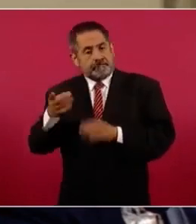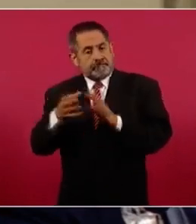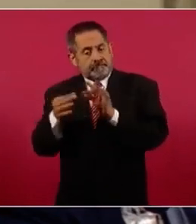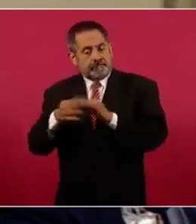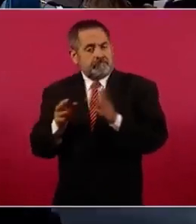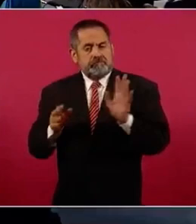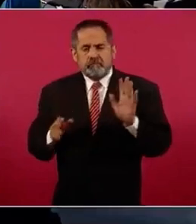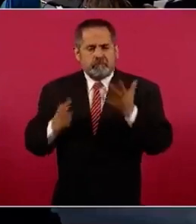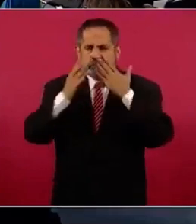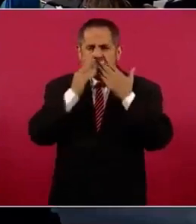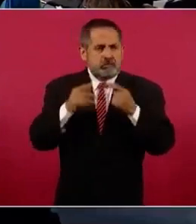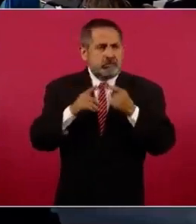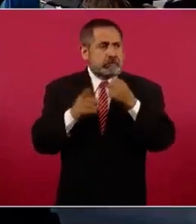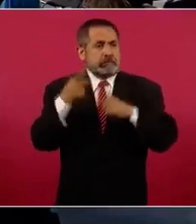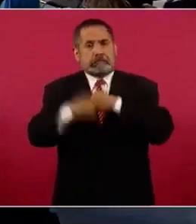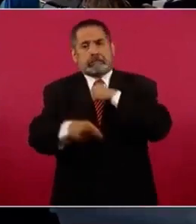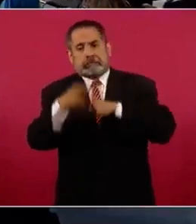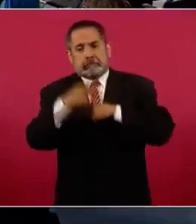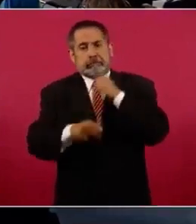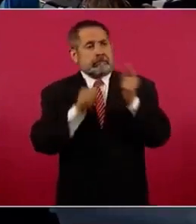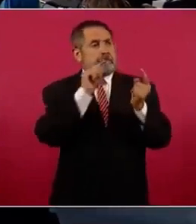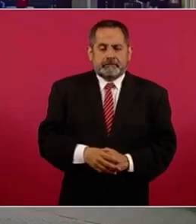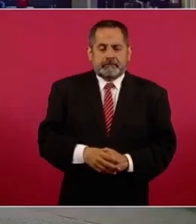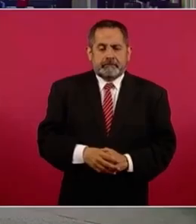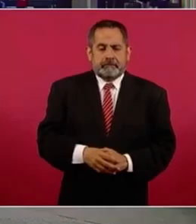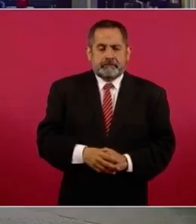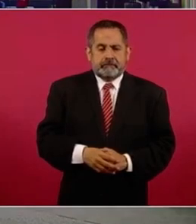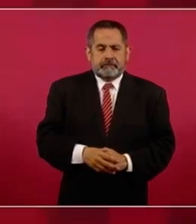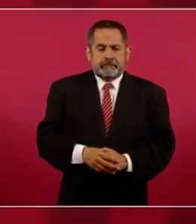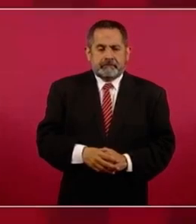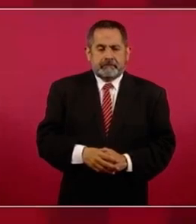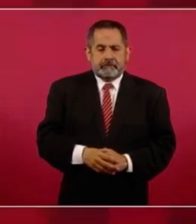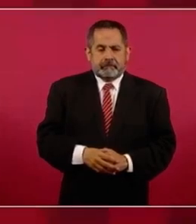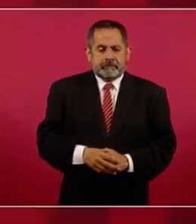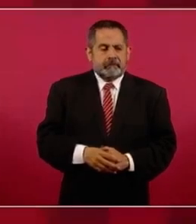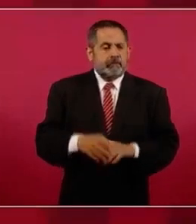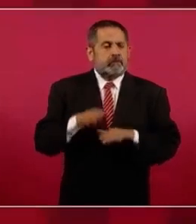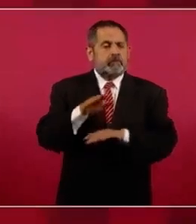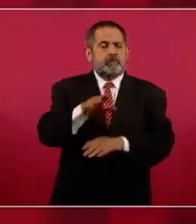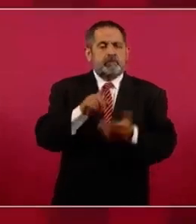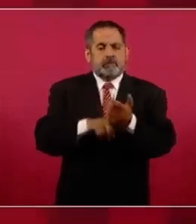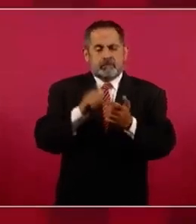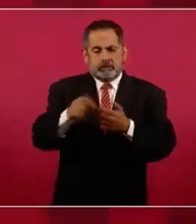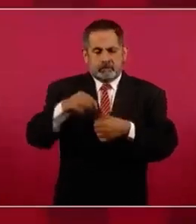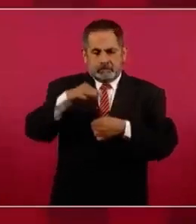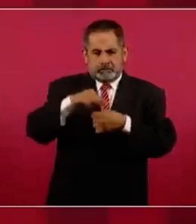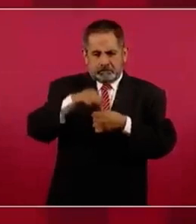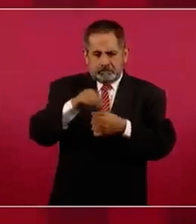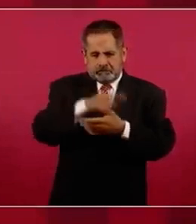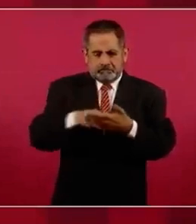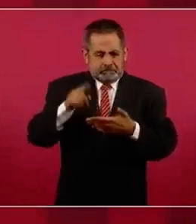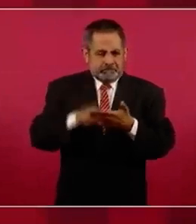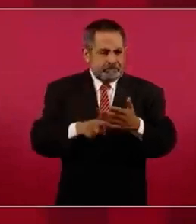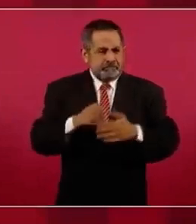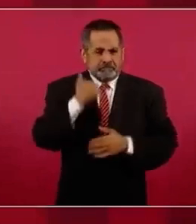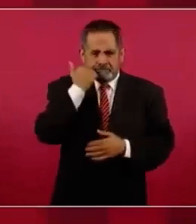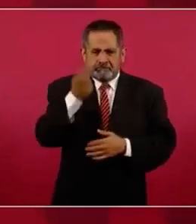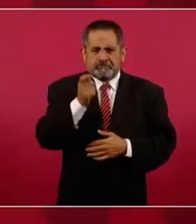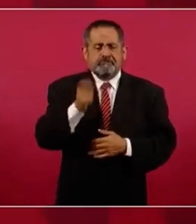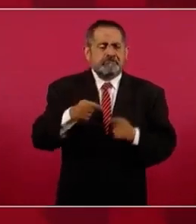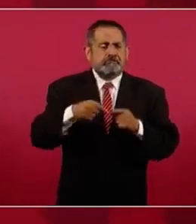que no hay focos rojos. Conocer su opinión. Nosotros sobre las elecciones lo que